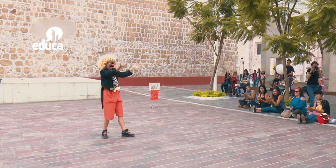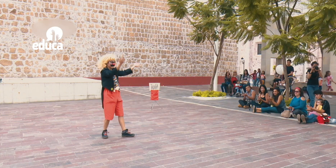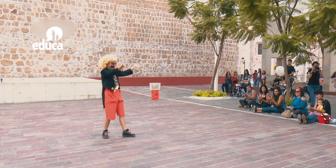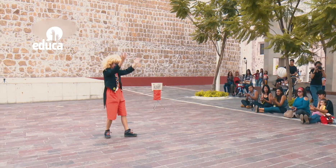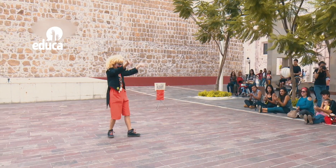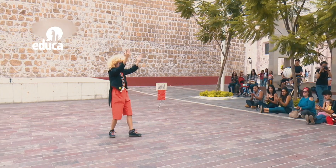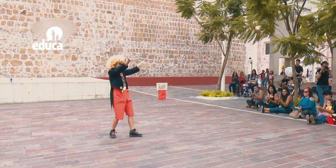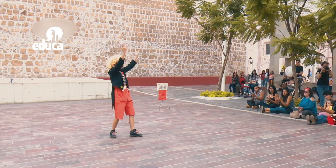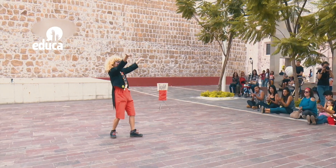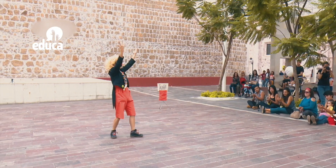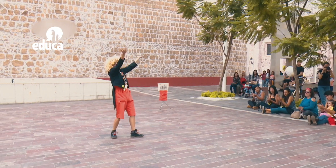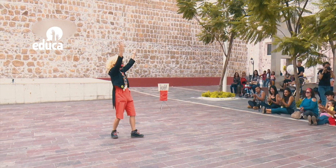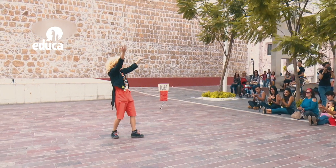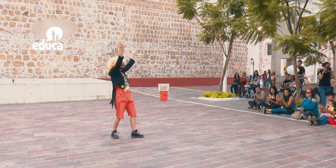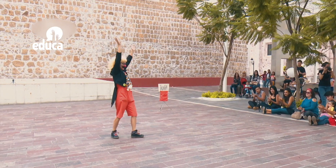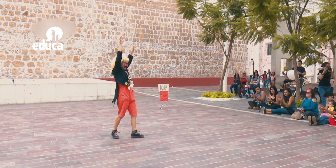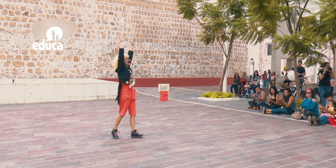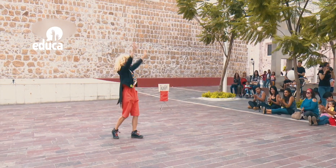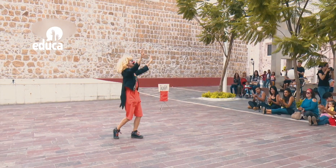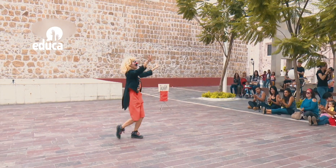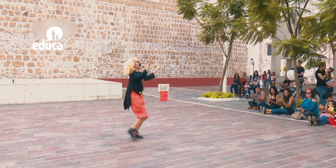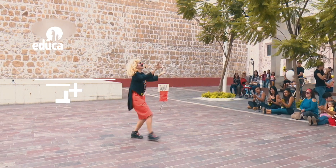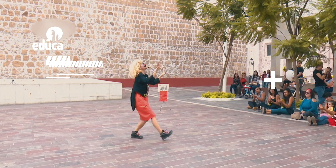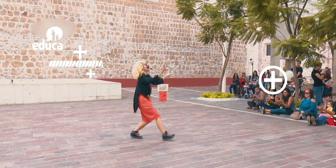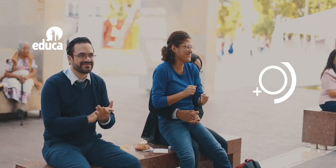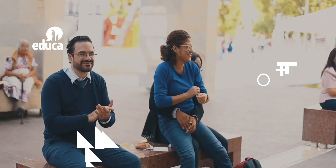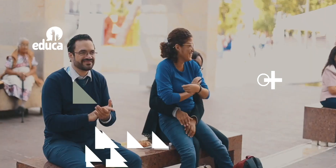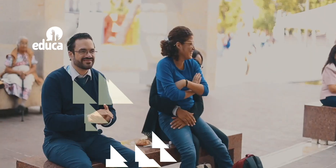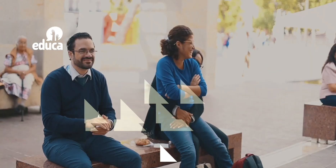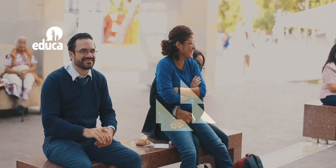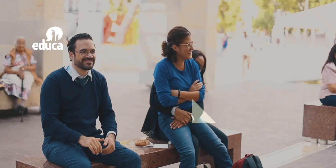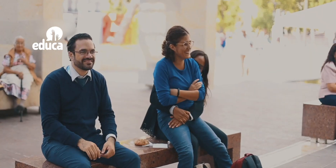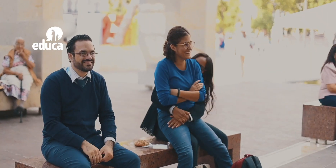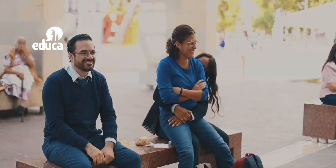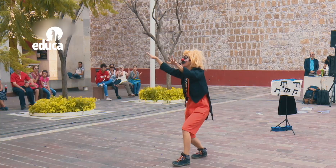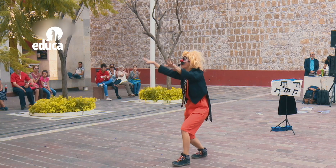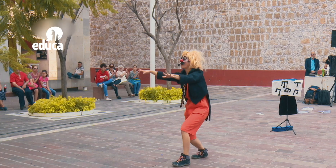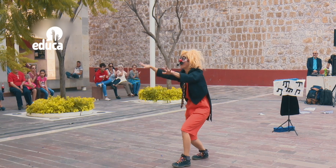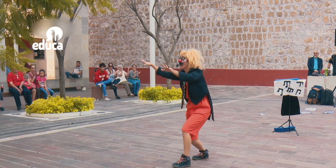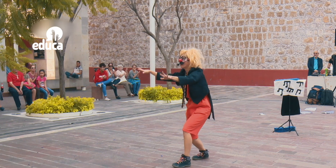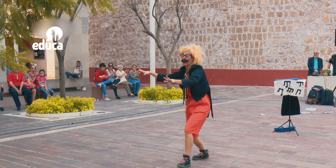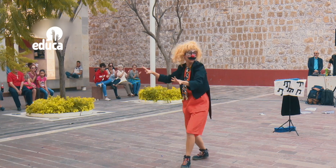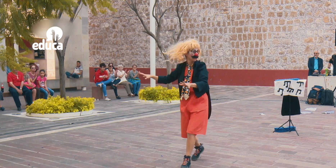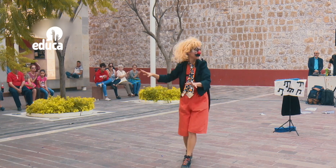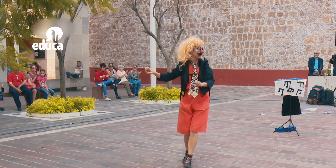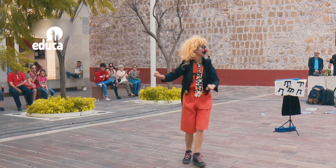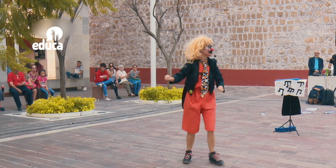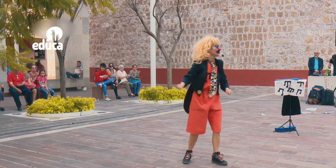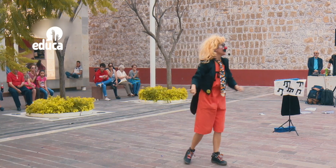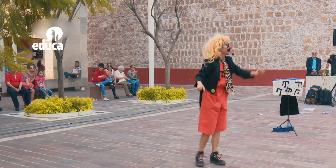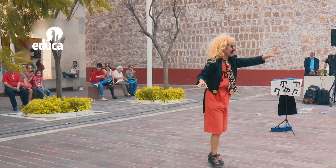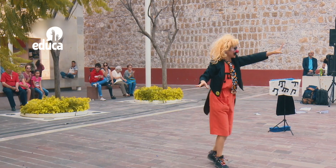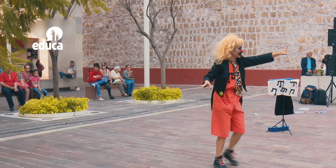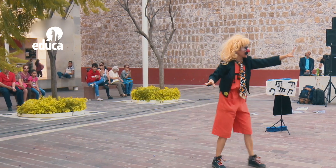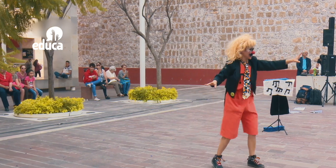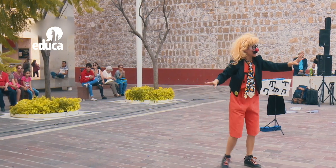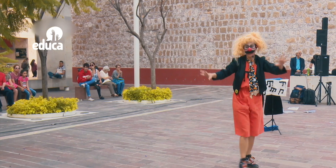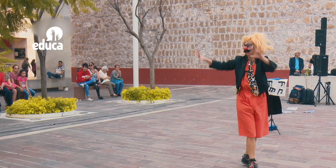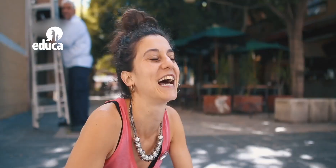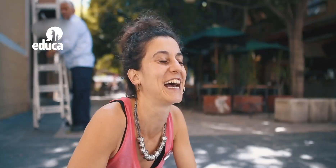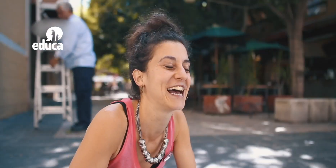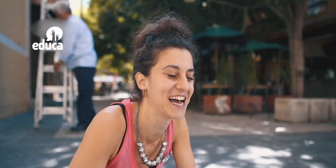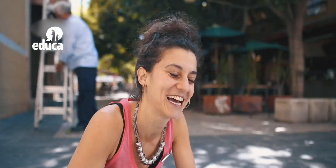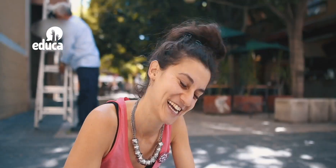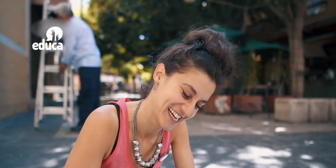Policía que se te acercan y te piden permiso, y si no lo tenés te echan y toda esta serie de cosas, sí, claro. Son los